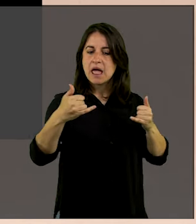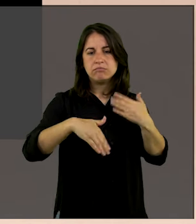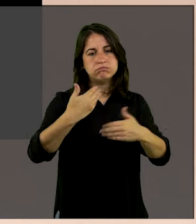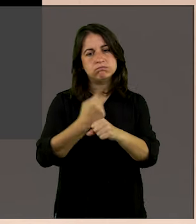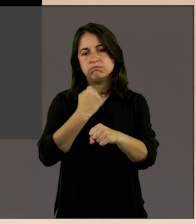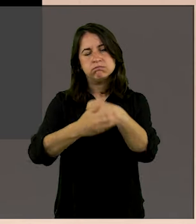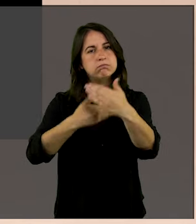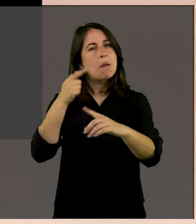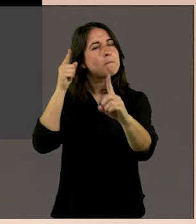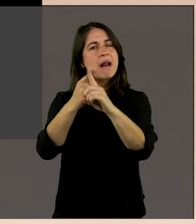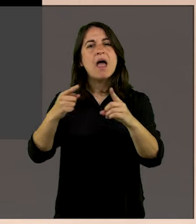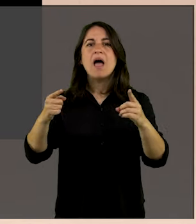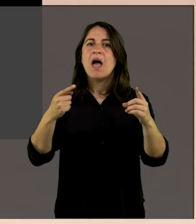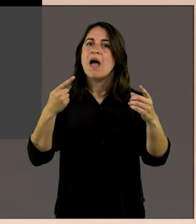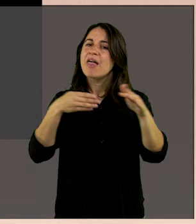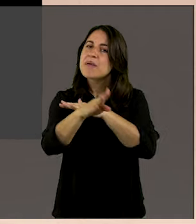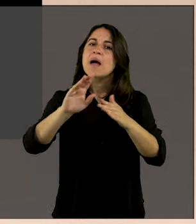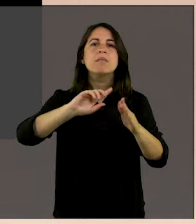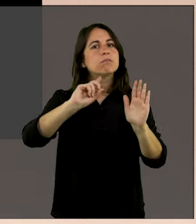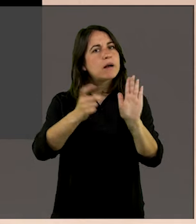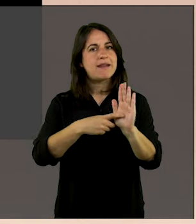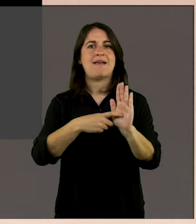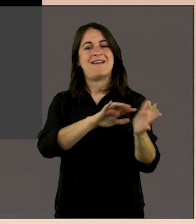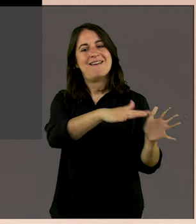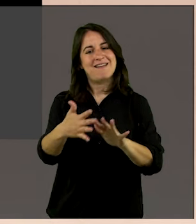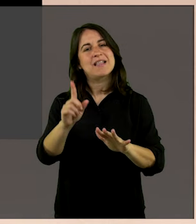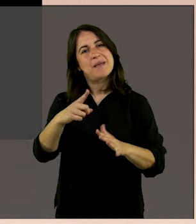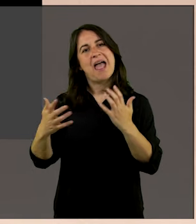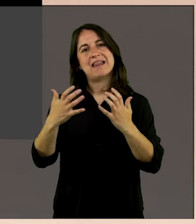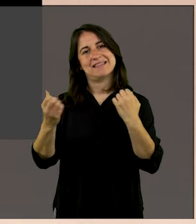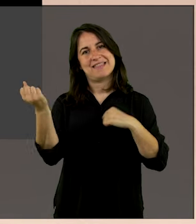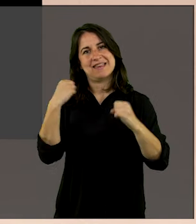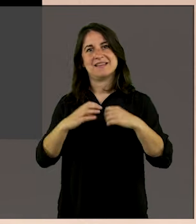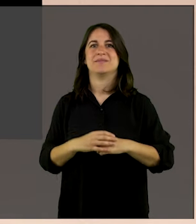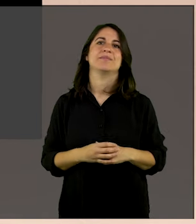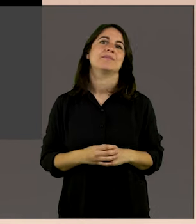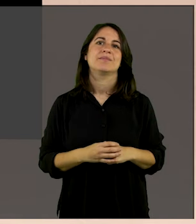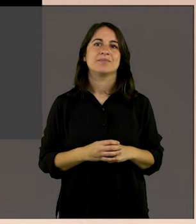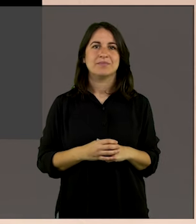es la línea a seguir para que la plena accesibilidad llegue a las artes escénicas.